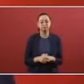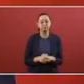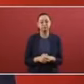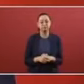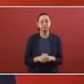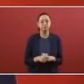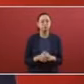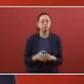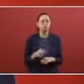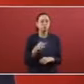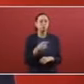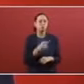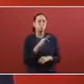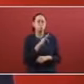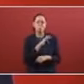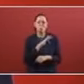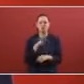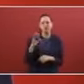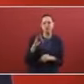posibilidad